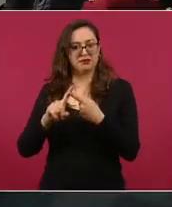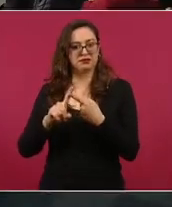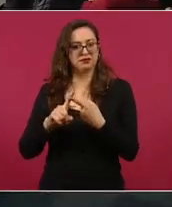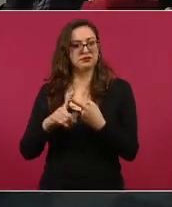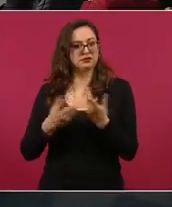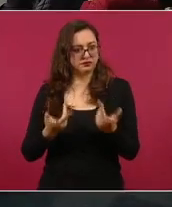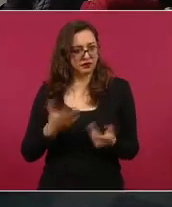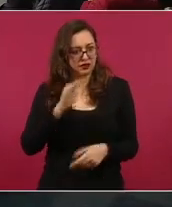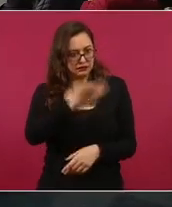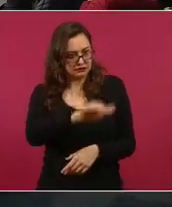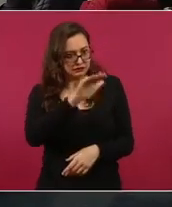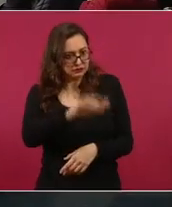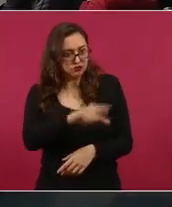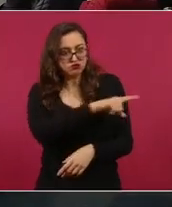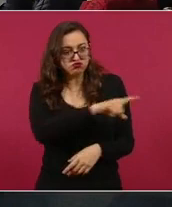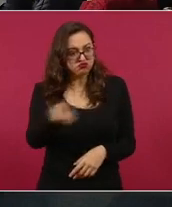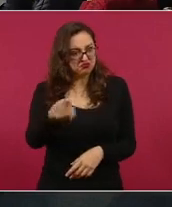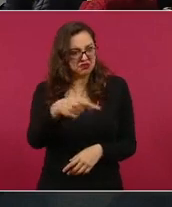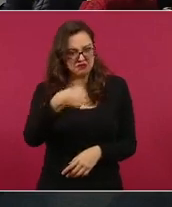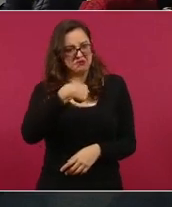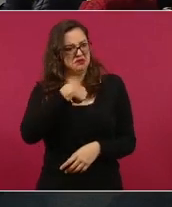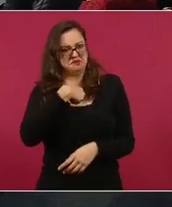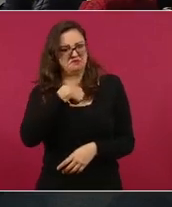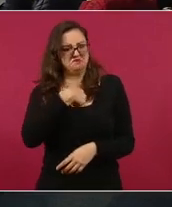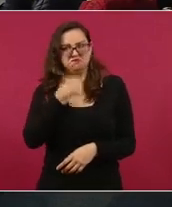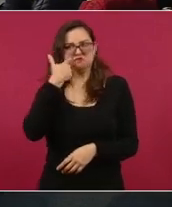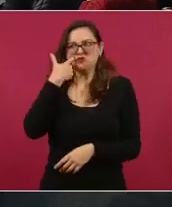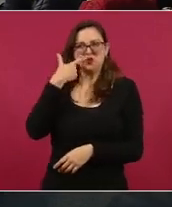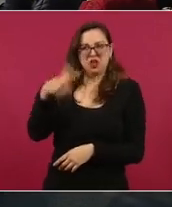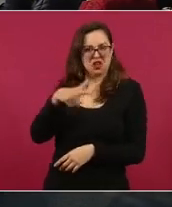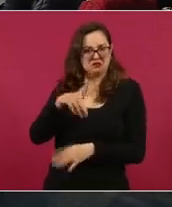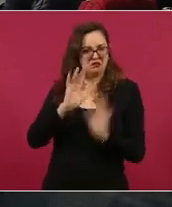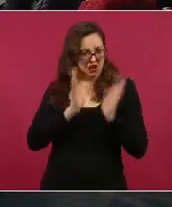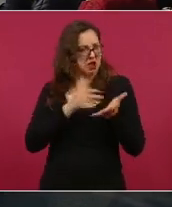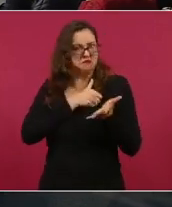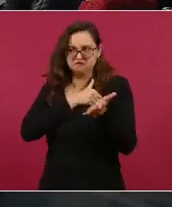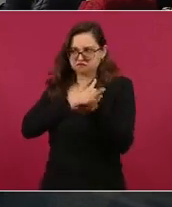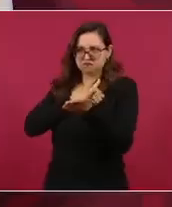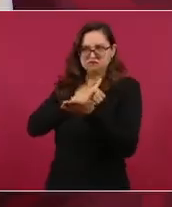vamos a participar